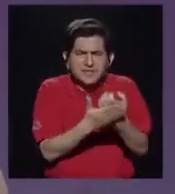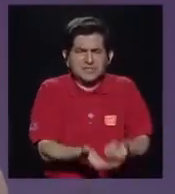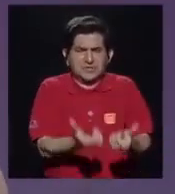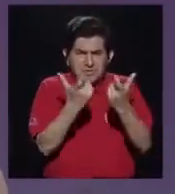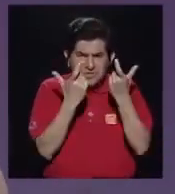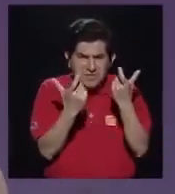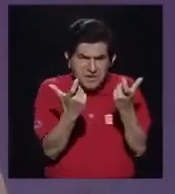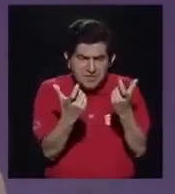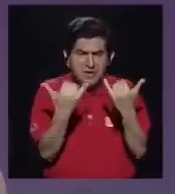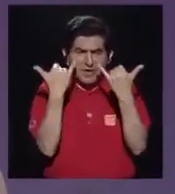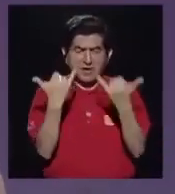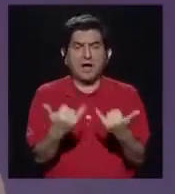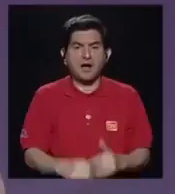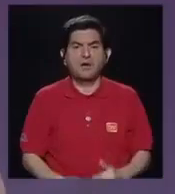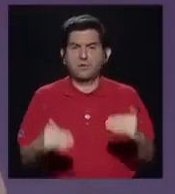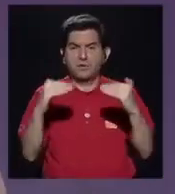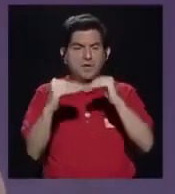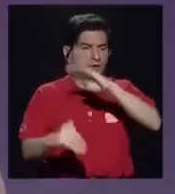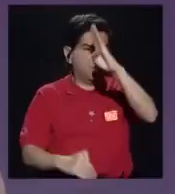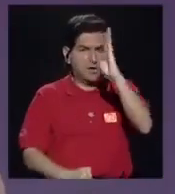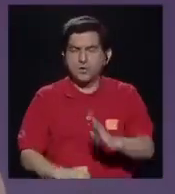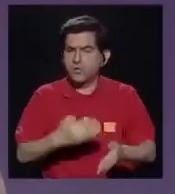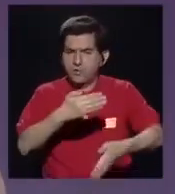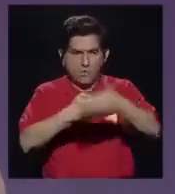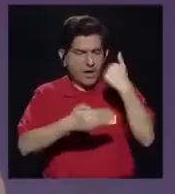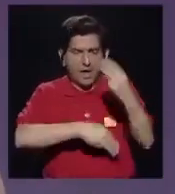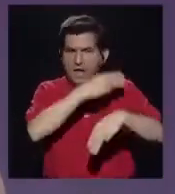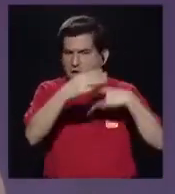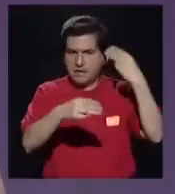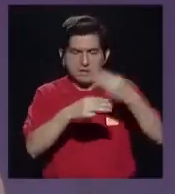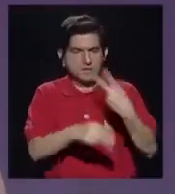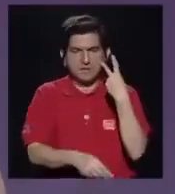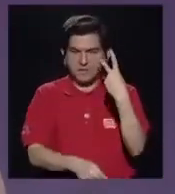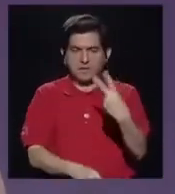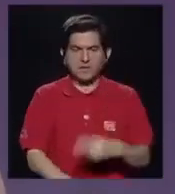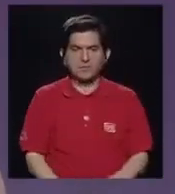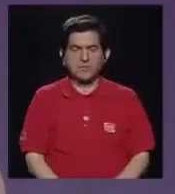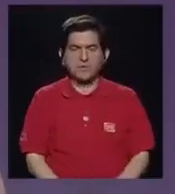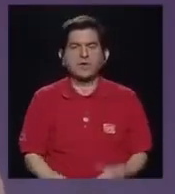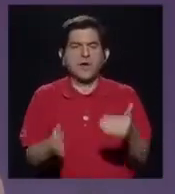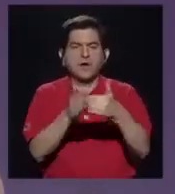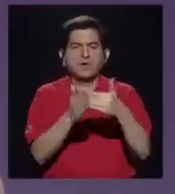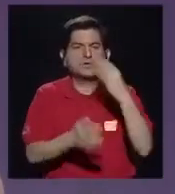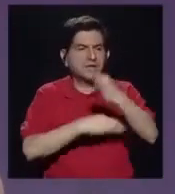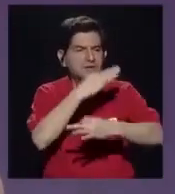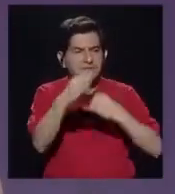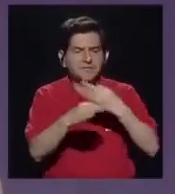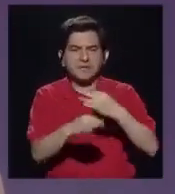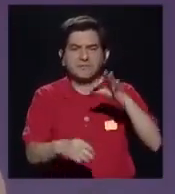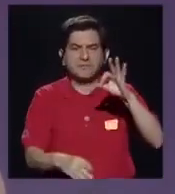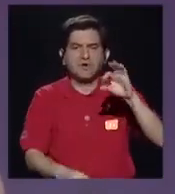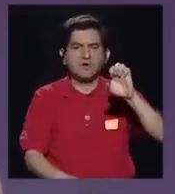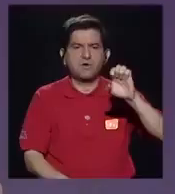ha alcanzado niveles nunca antes vistos en el mundo como una re feudalización